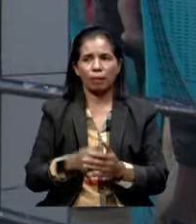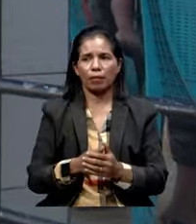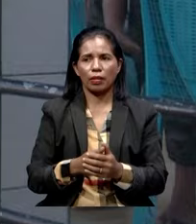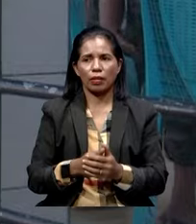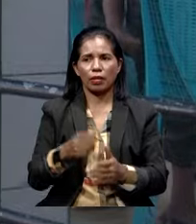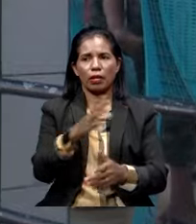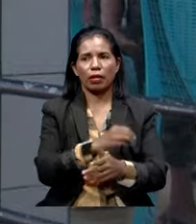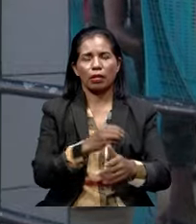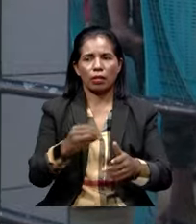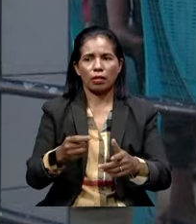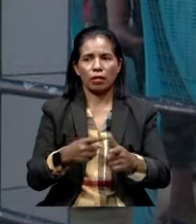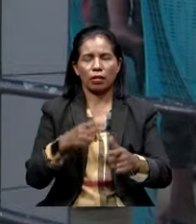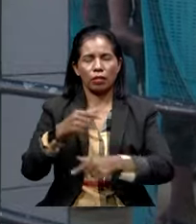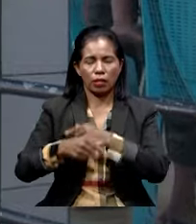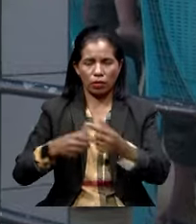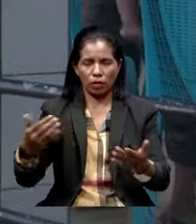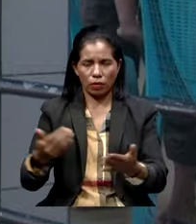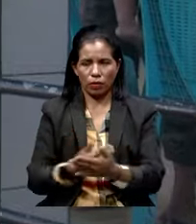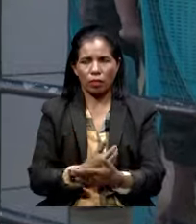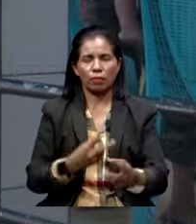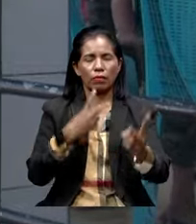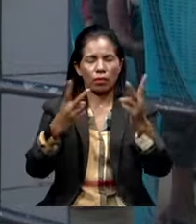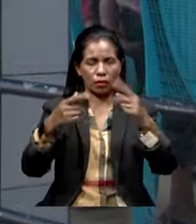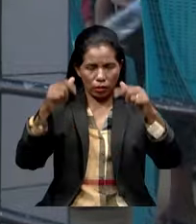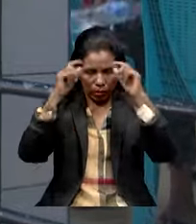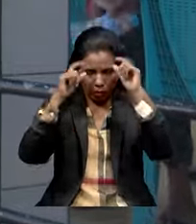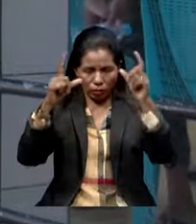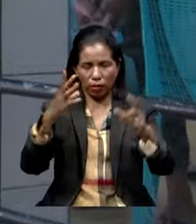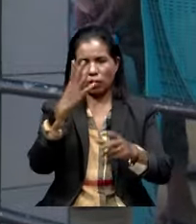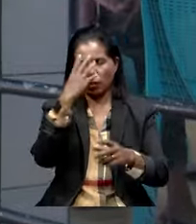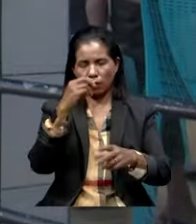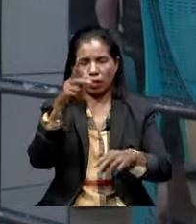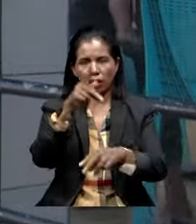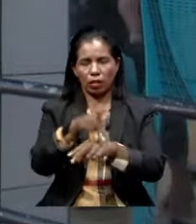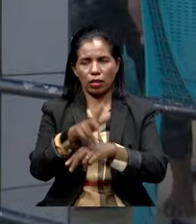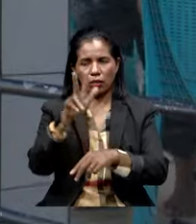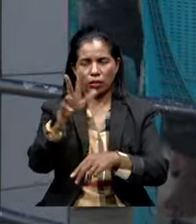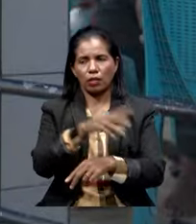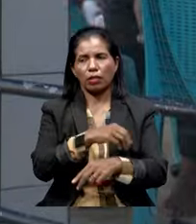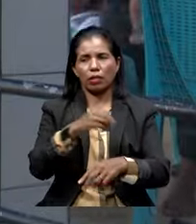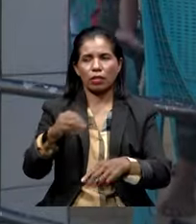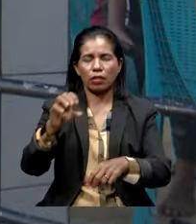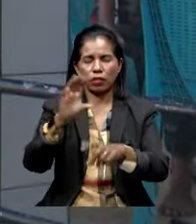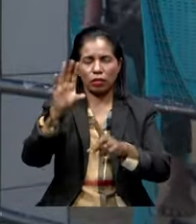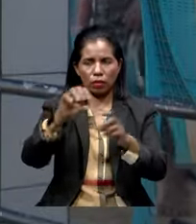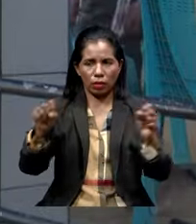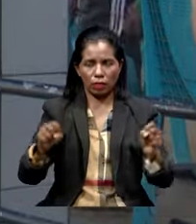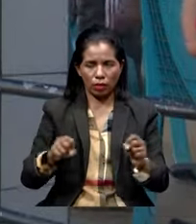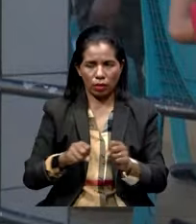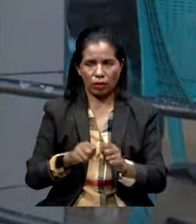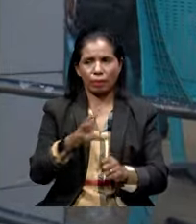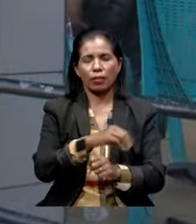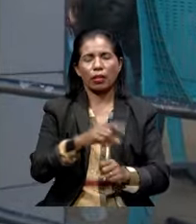primera vez, iha amnya jera sanfong, niya may visita iha timor, niya toba kalantolo, iha suku motel, iha aldea